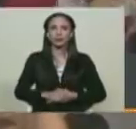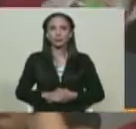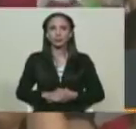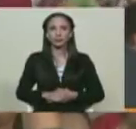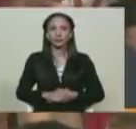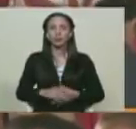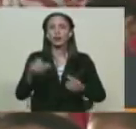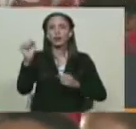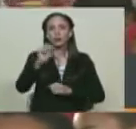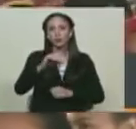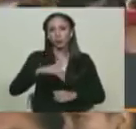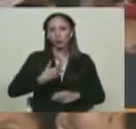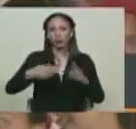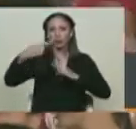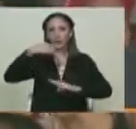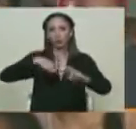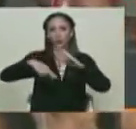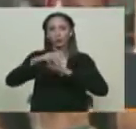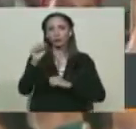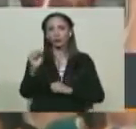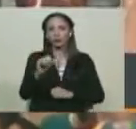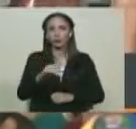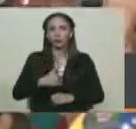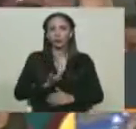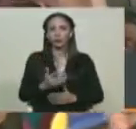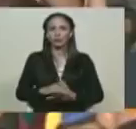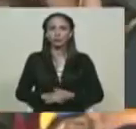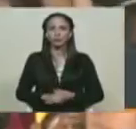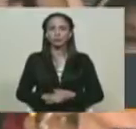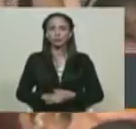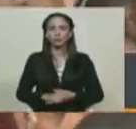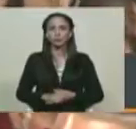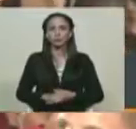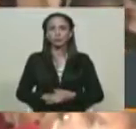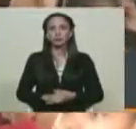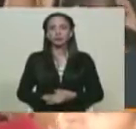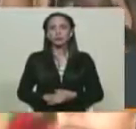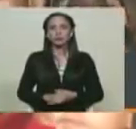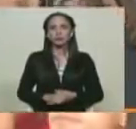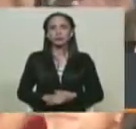puede, revolución bolivariana! ¡Sí se puede!